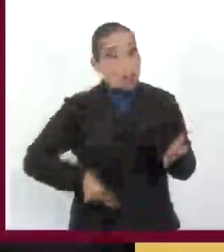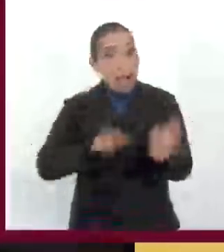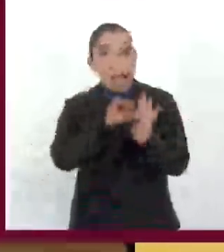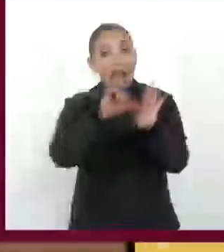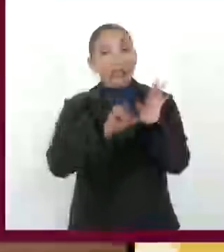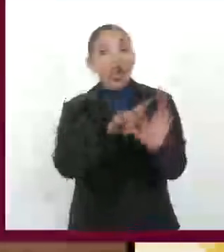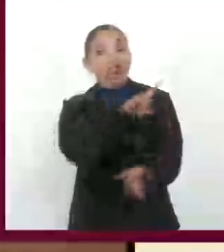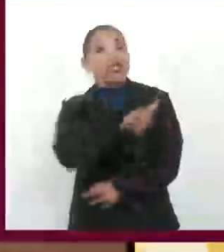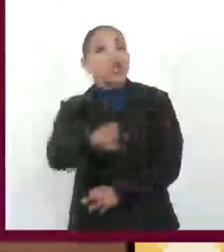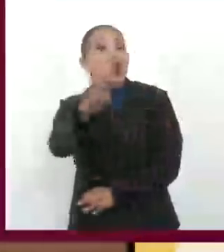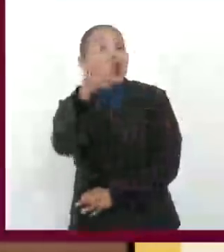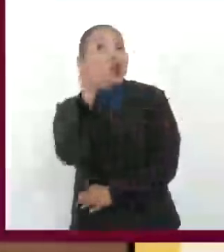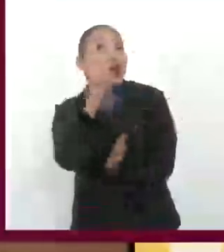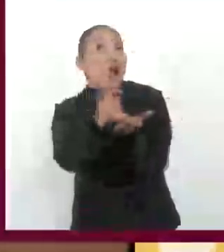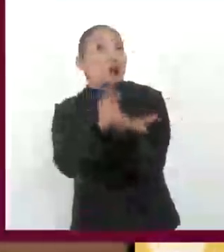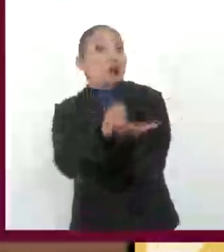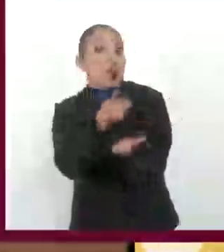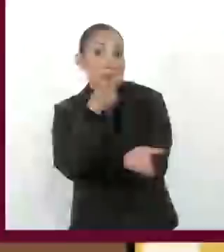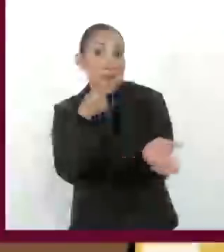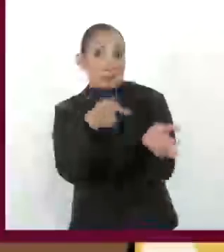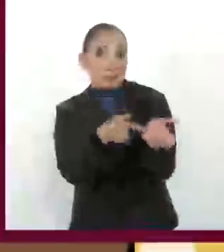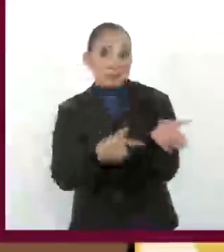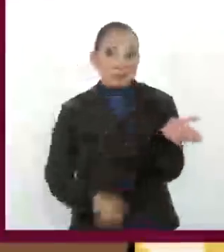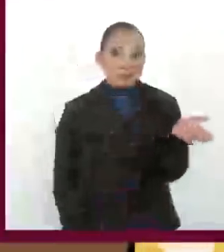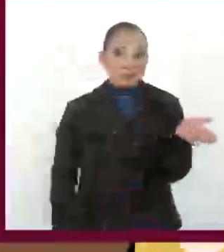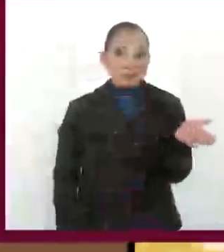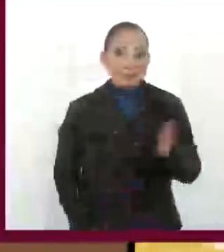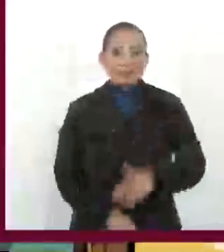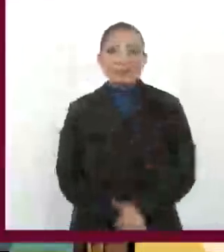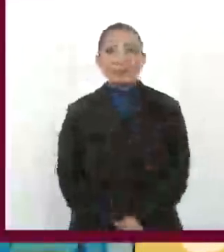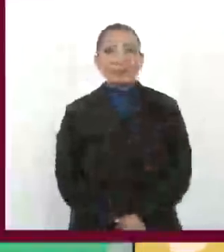público según el artículo 109 de la Constitución.